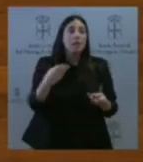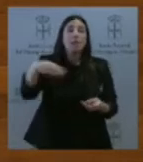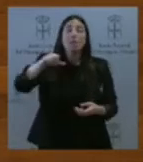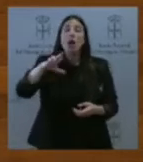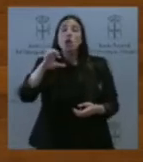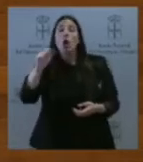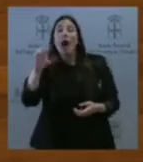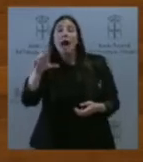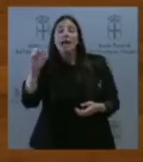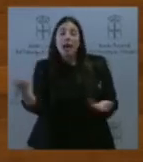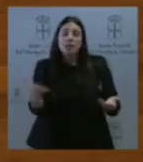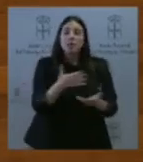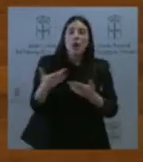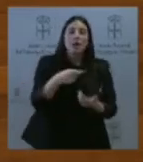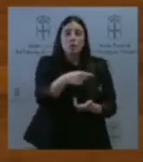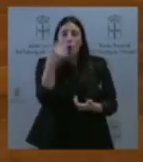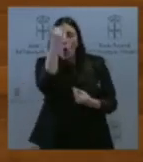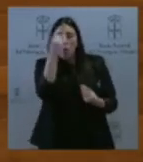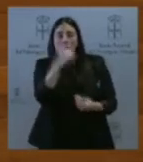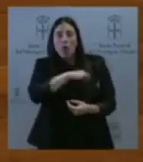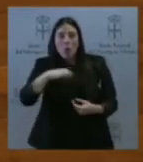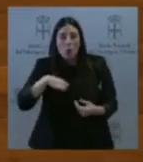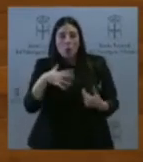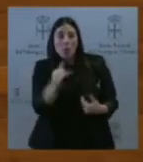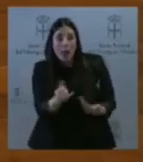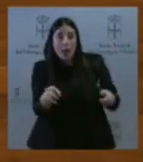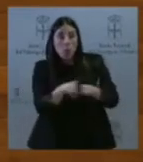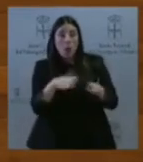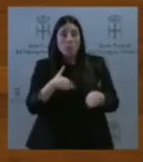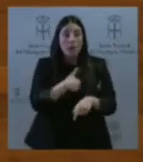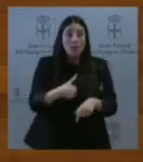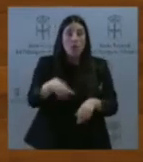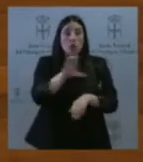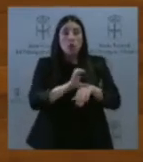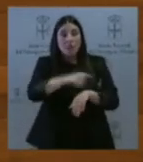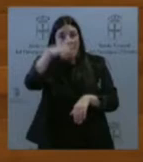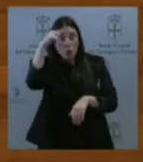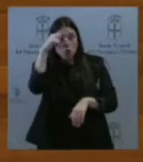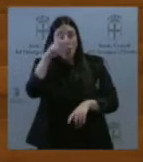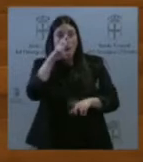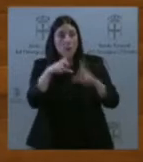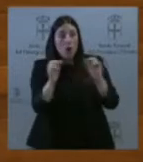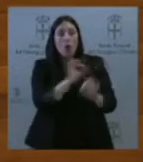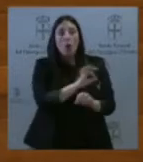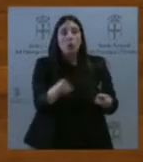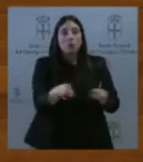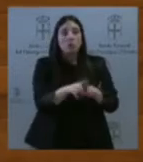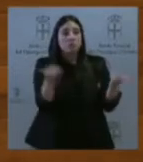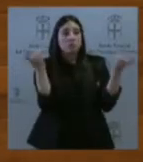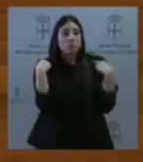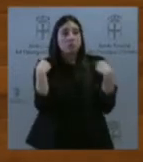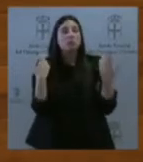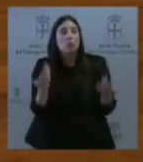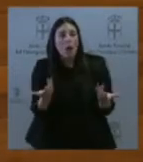como consejera de Cultura del Principado de Asturias o está a lo que dicte la voz de su amo? Insiste usted en que es